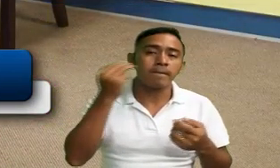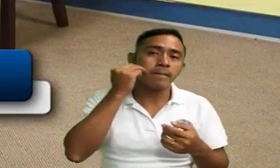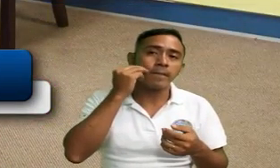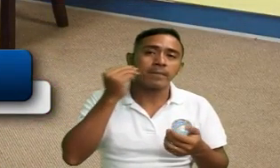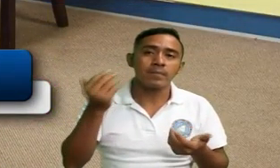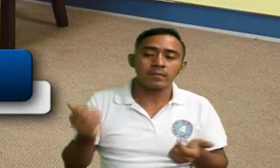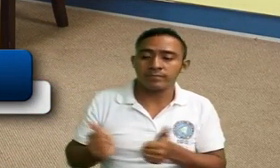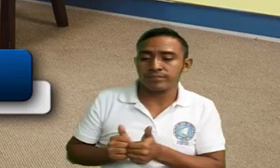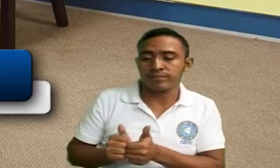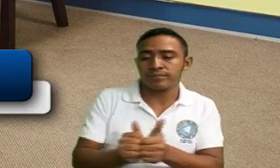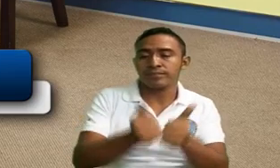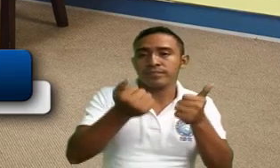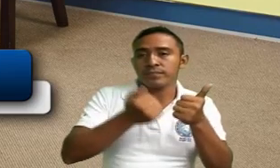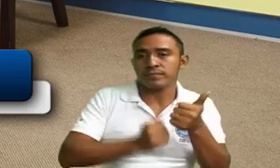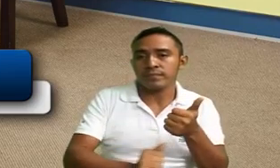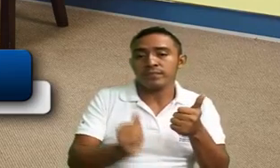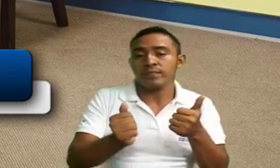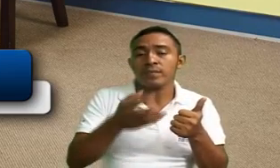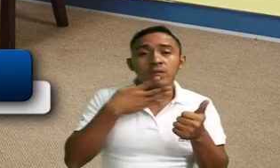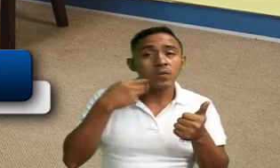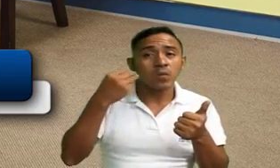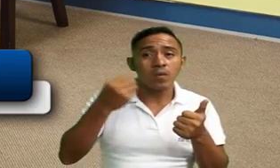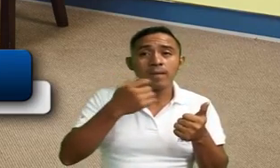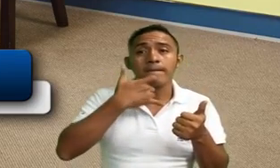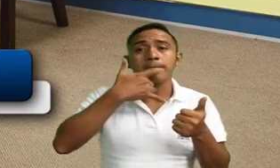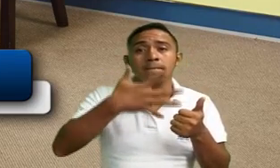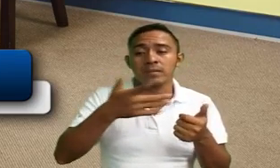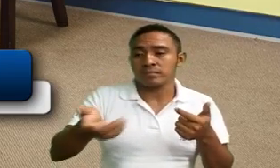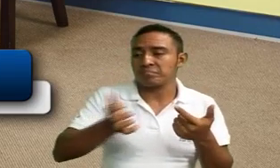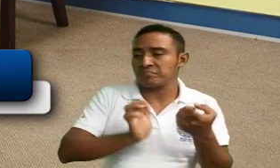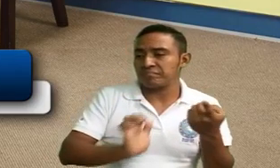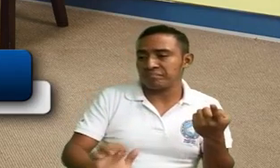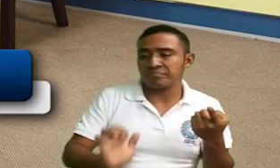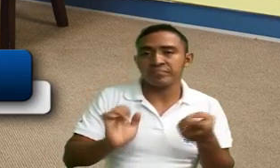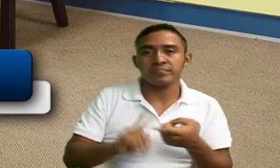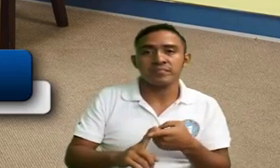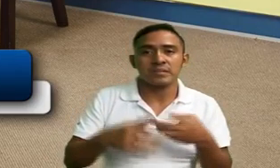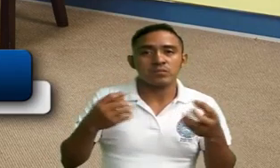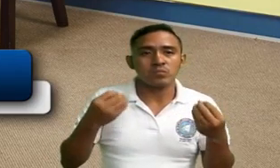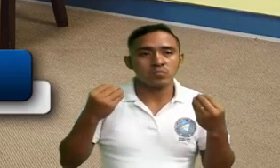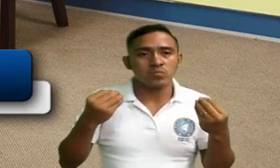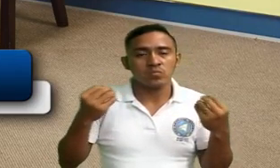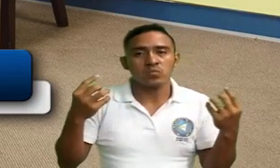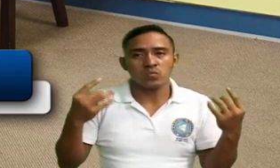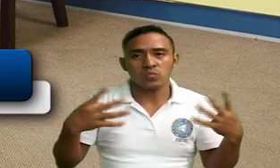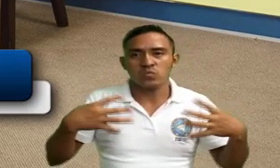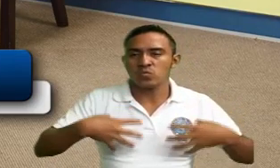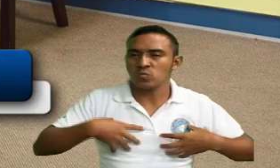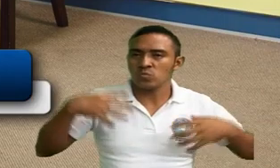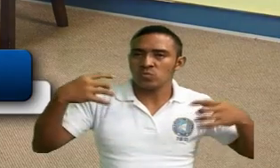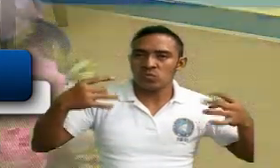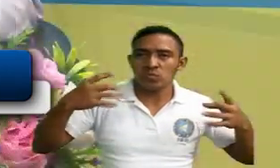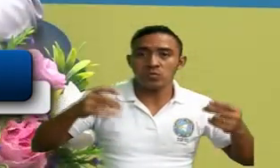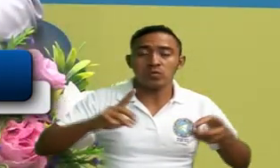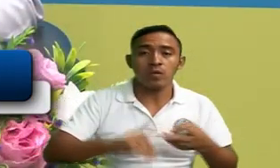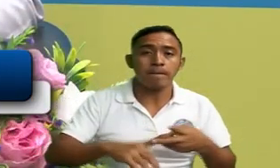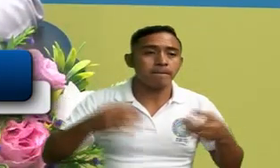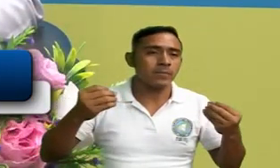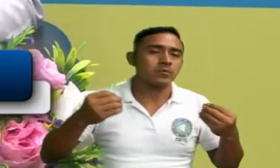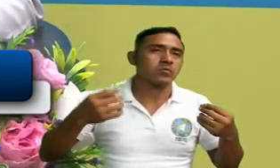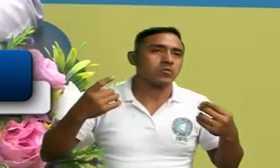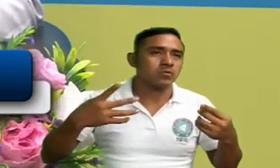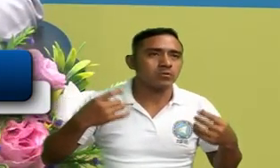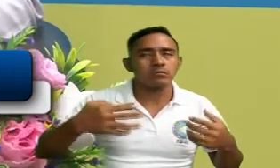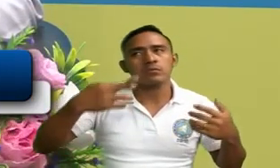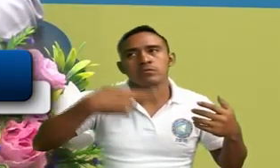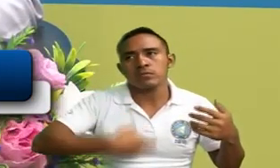madres lleven a sus adolescentes porque la niña tiene mucho dolor en sus senos, porque tiene mucho dolor cuando viene